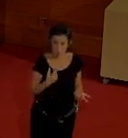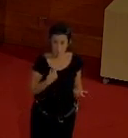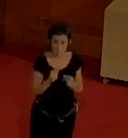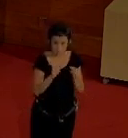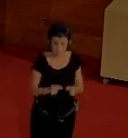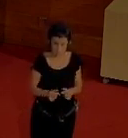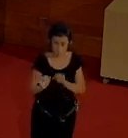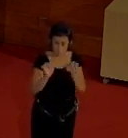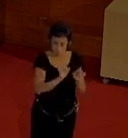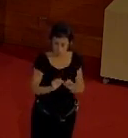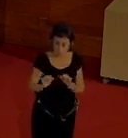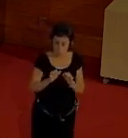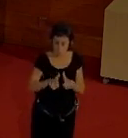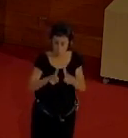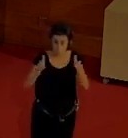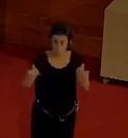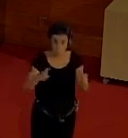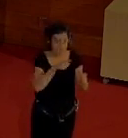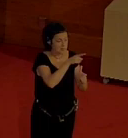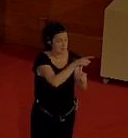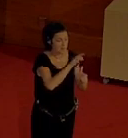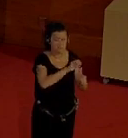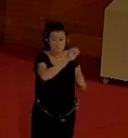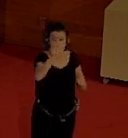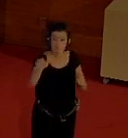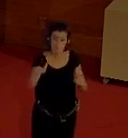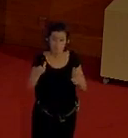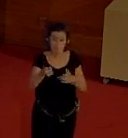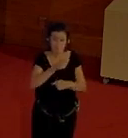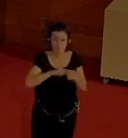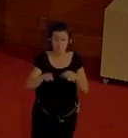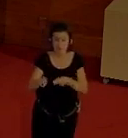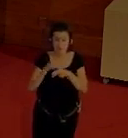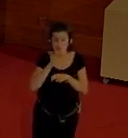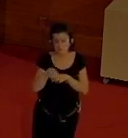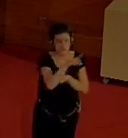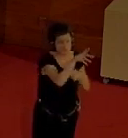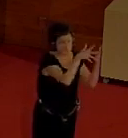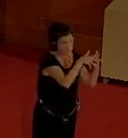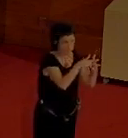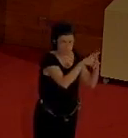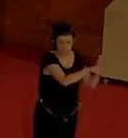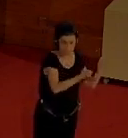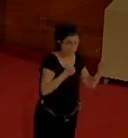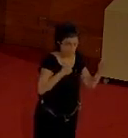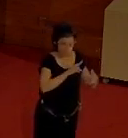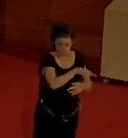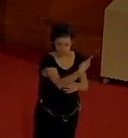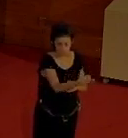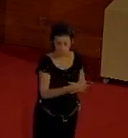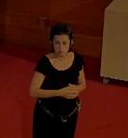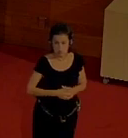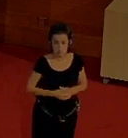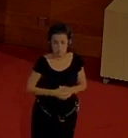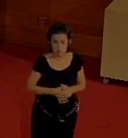que el que coloca las armas en esos países europeos es Estados Unidos también hace negocio por lo tanto no es es